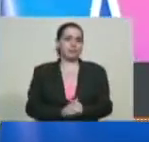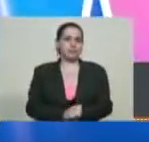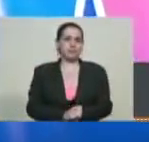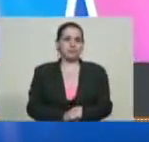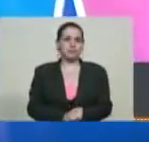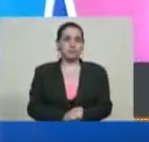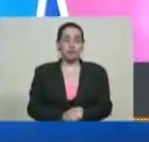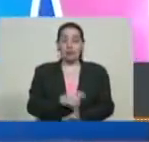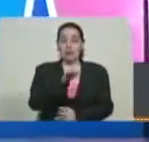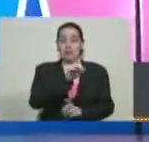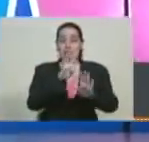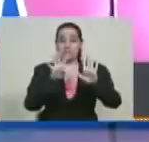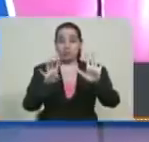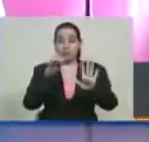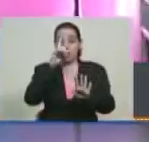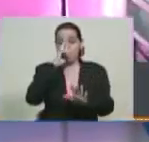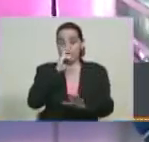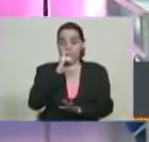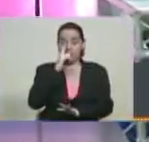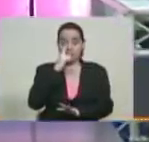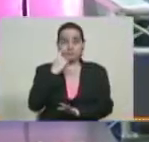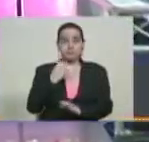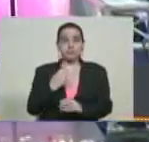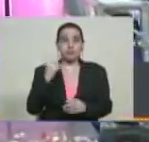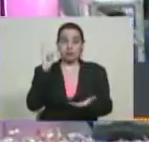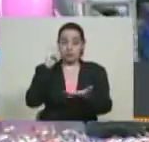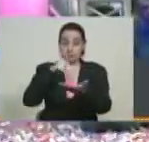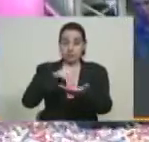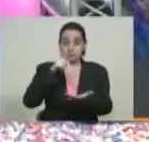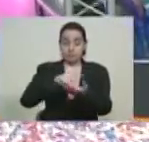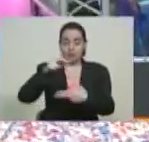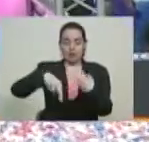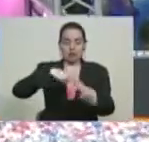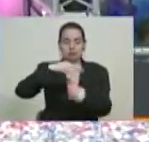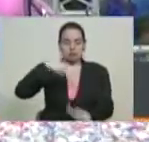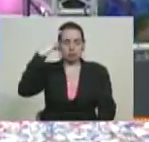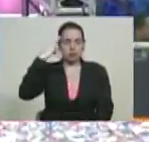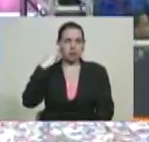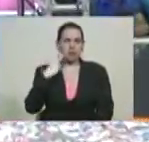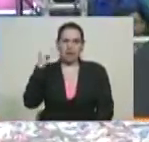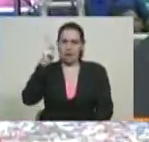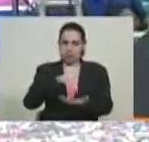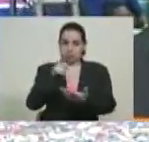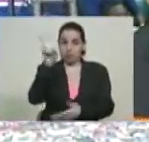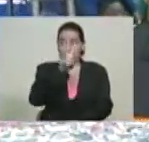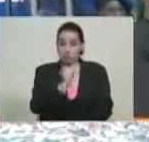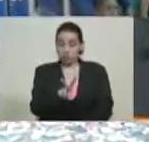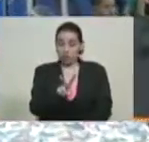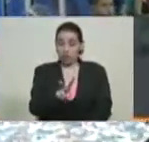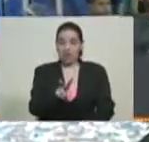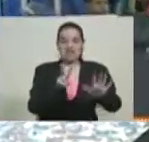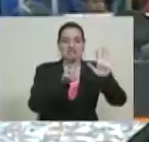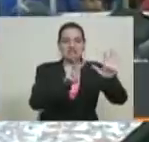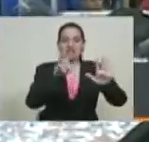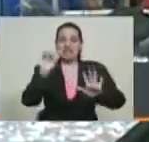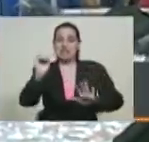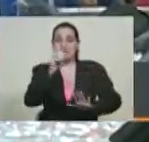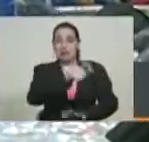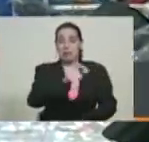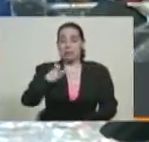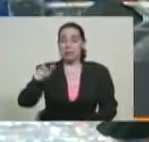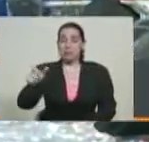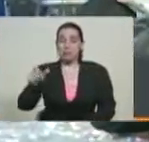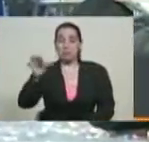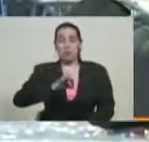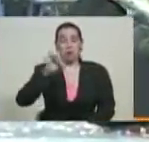Hace 19 años, cuando llegó la revolución bolivariana, el 70% de la educación